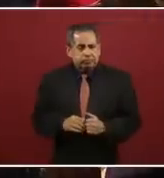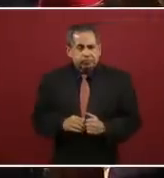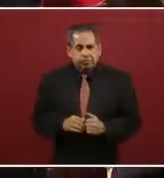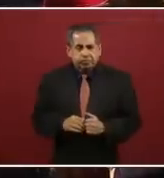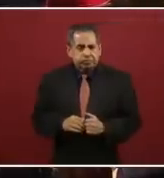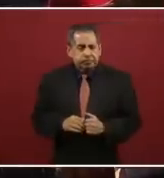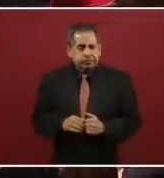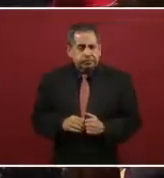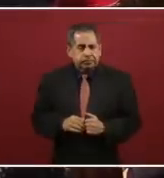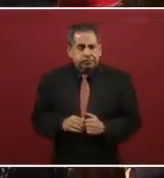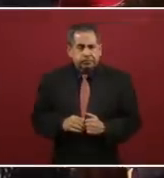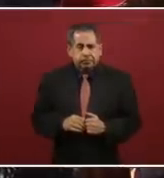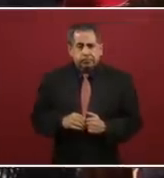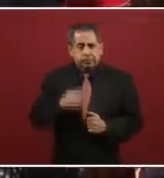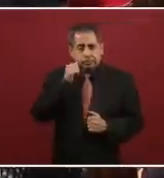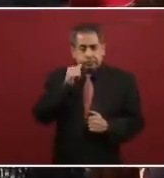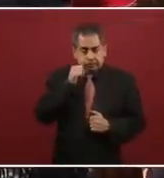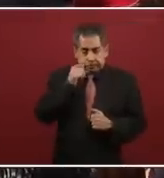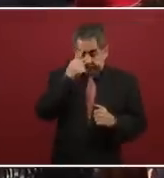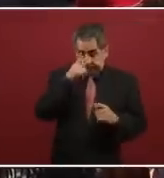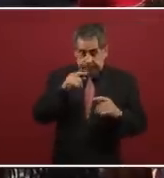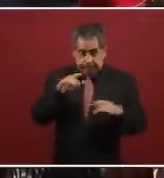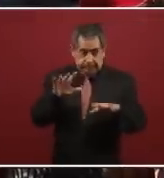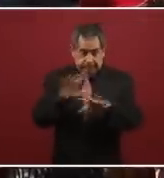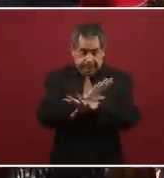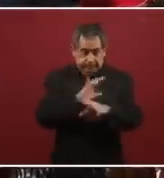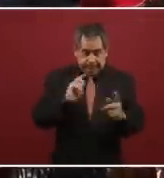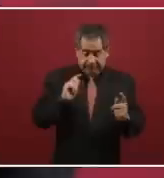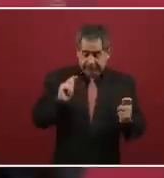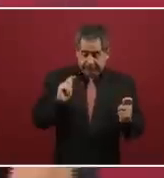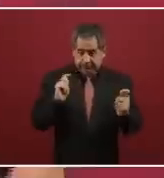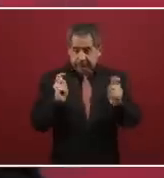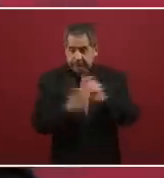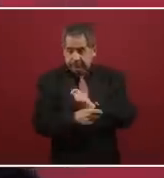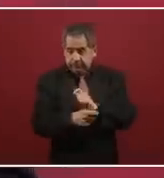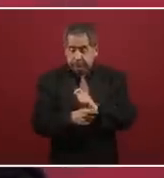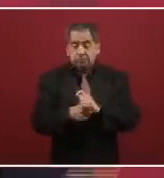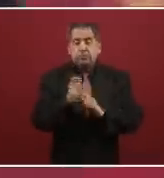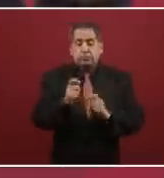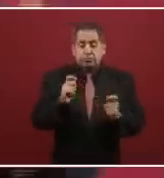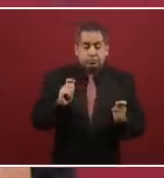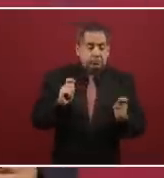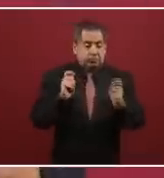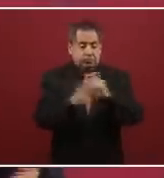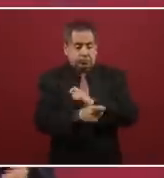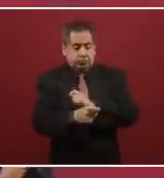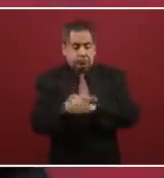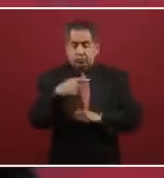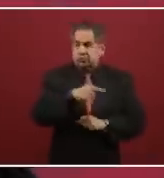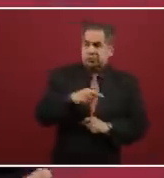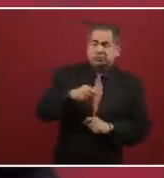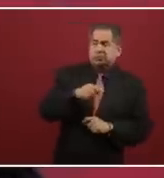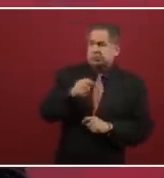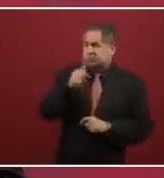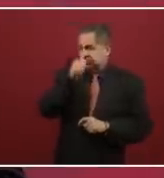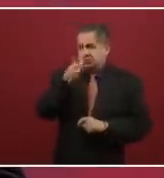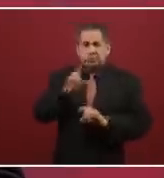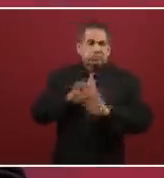en los movimientos de transformación, cuando hay un cambio, pues hay una reacción. O sea,